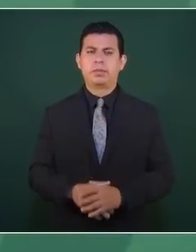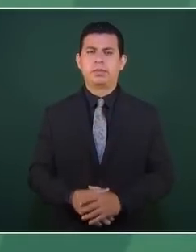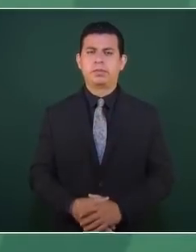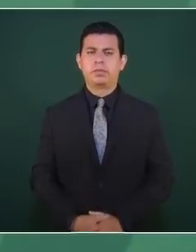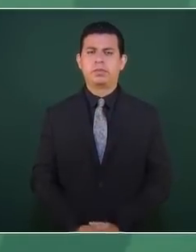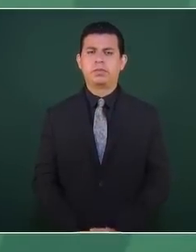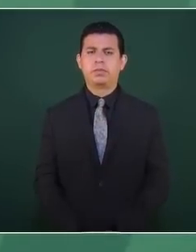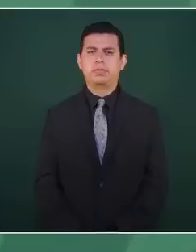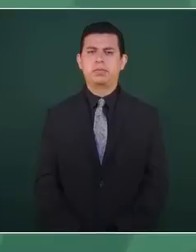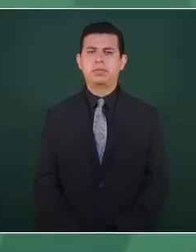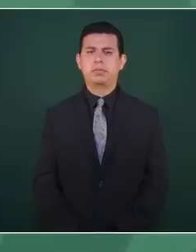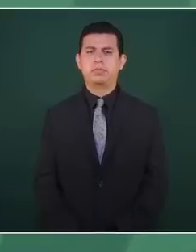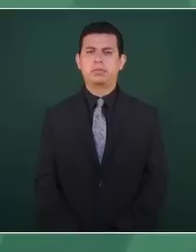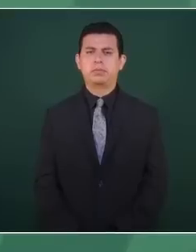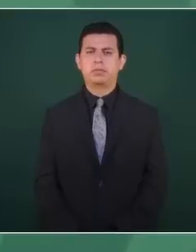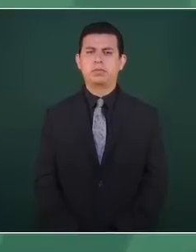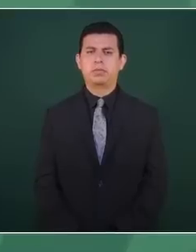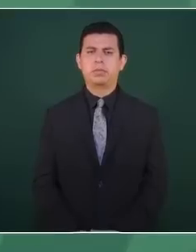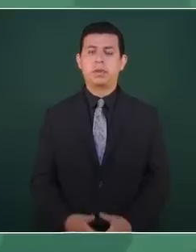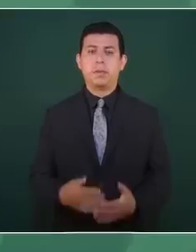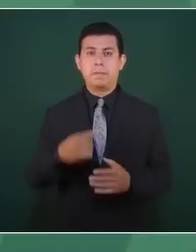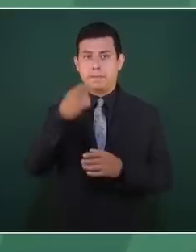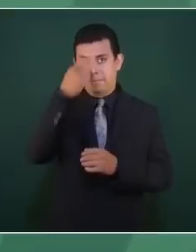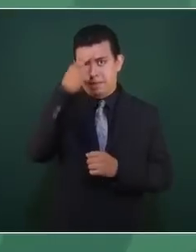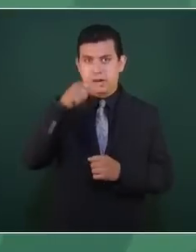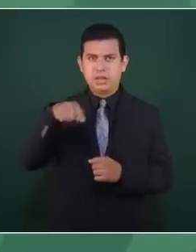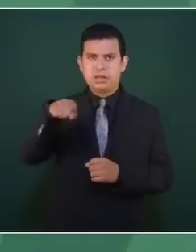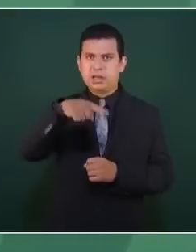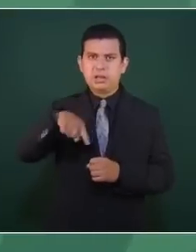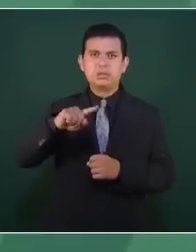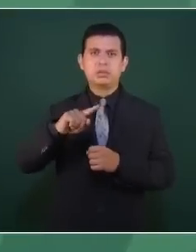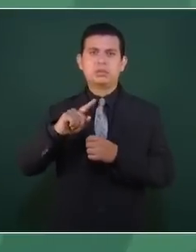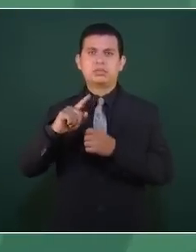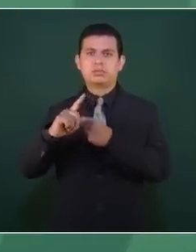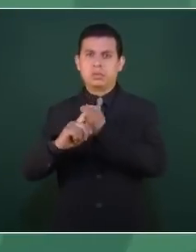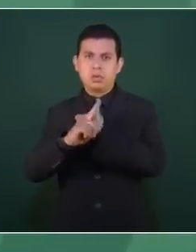se atienda pronto.